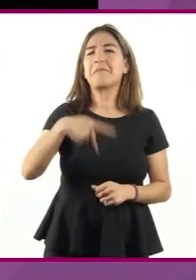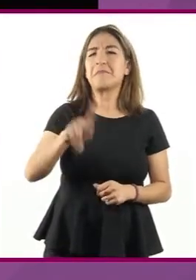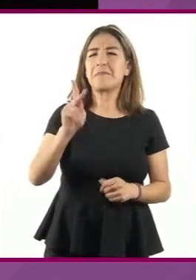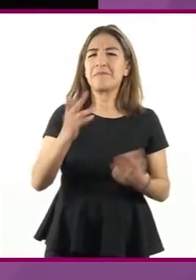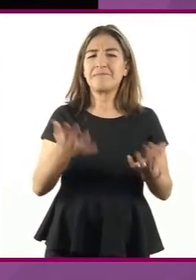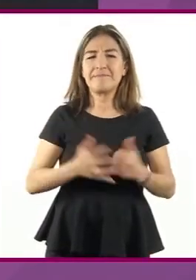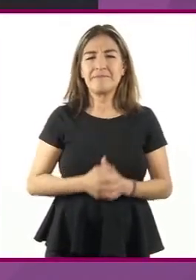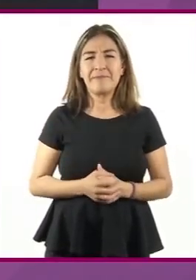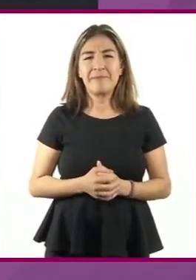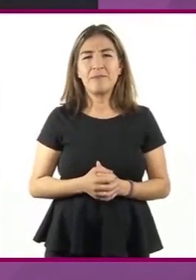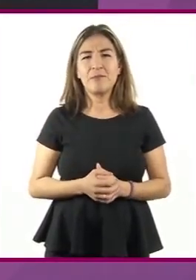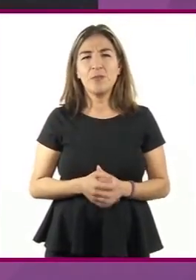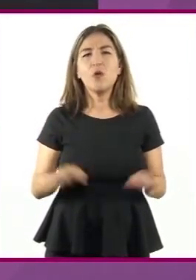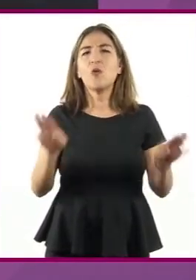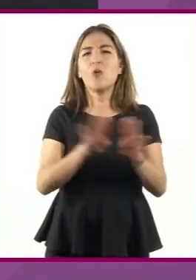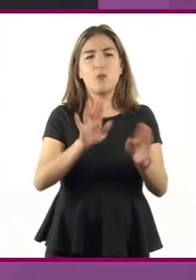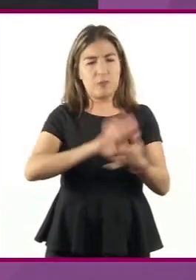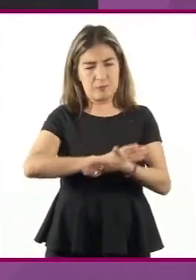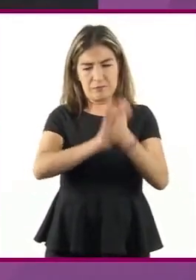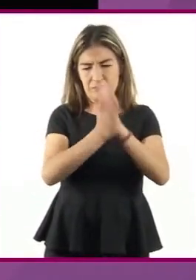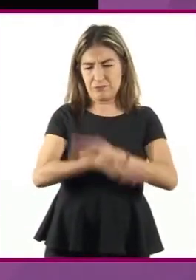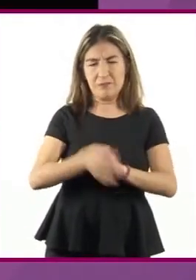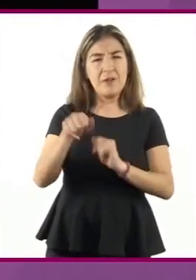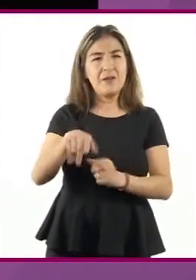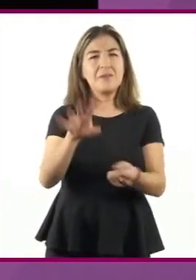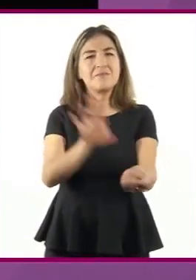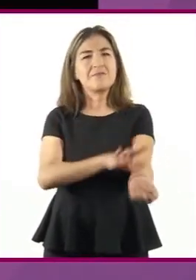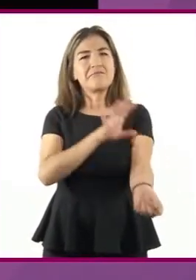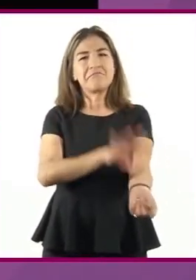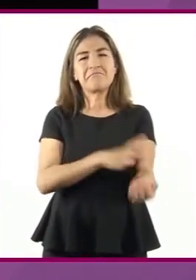Pero, ¿cómo se transforma la energía?